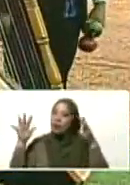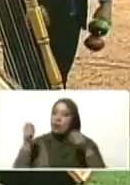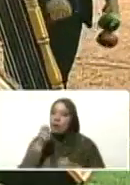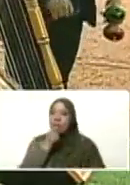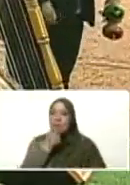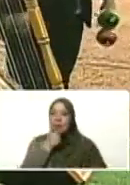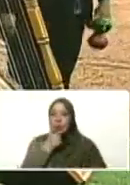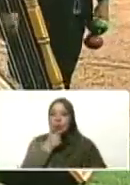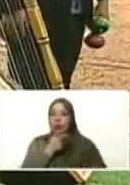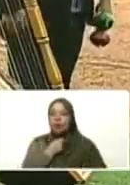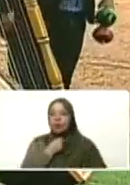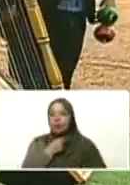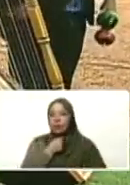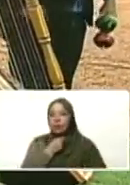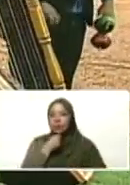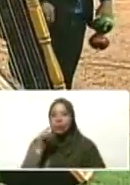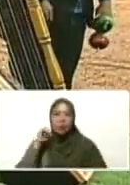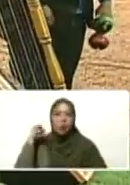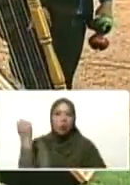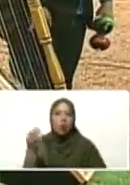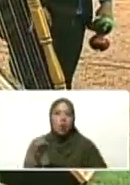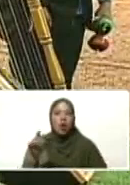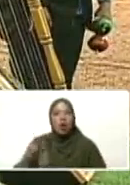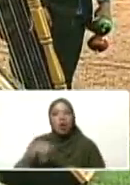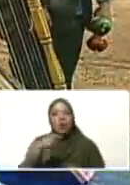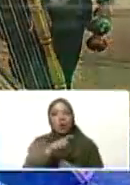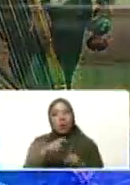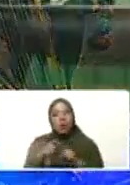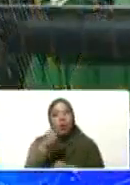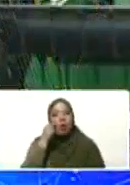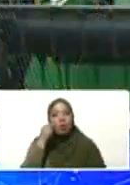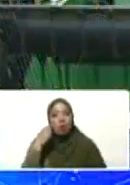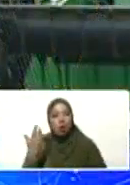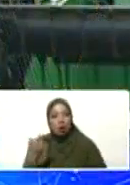Les agradezco, con música llanera. Estamos en el llano